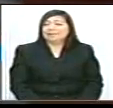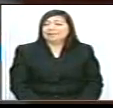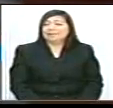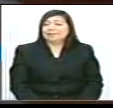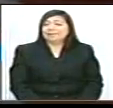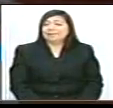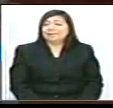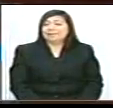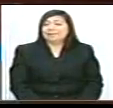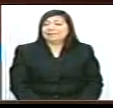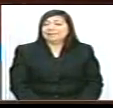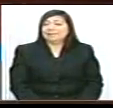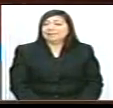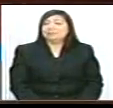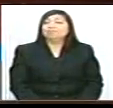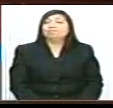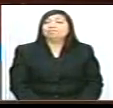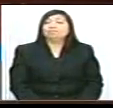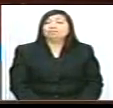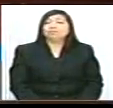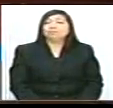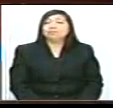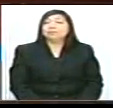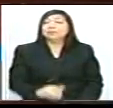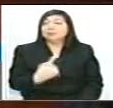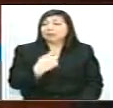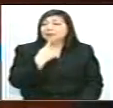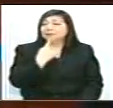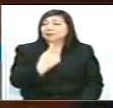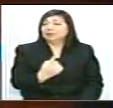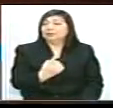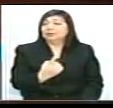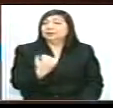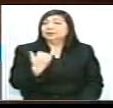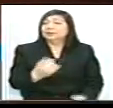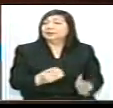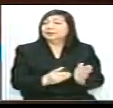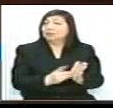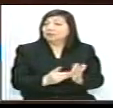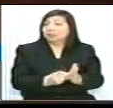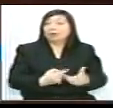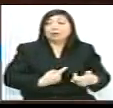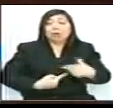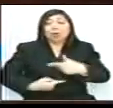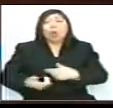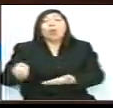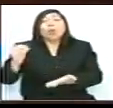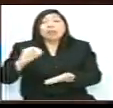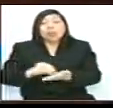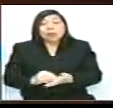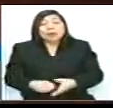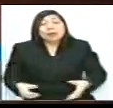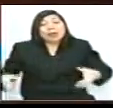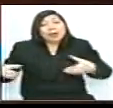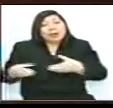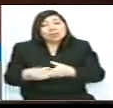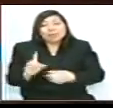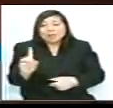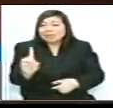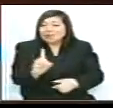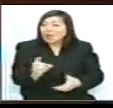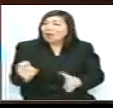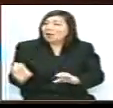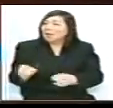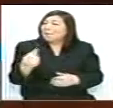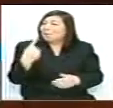Para que concluya, congresista. Gracias, presidenta. Por eso planteamos, presidente, que este dictamen pueda regresar a comisión y que no hagamos